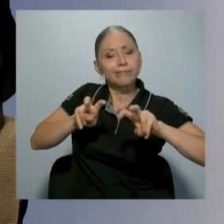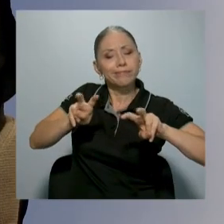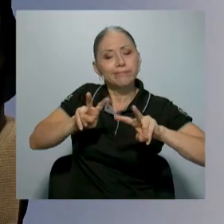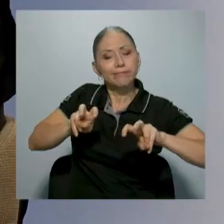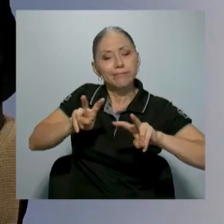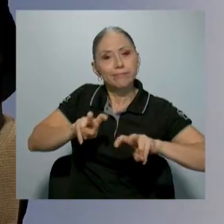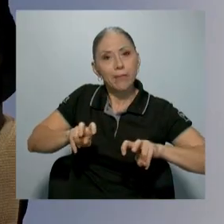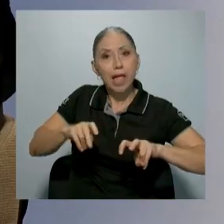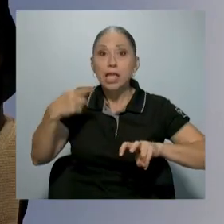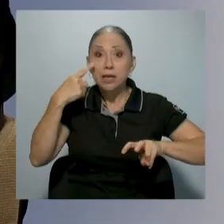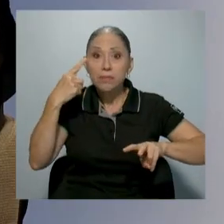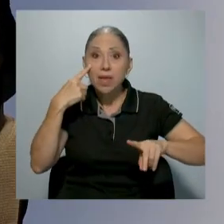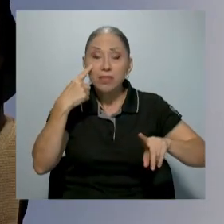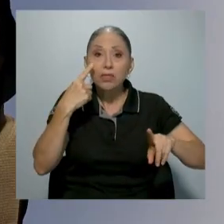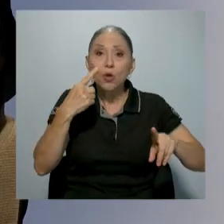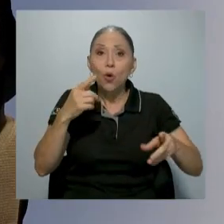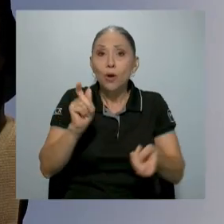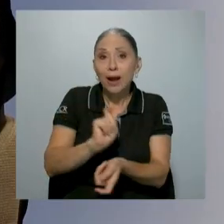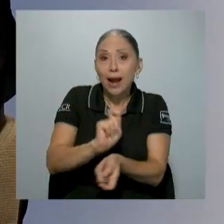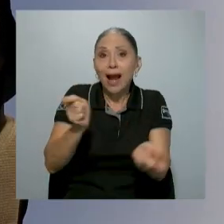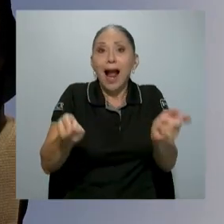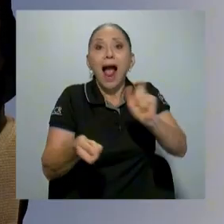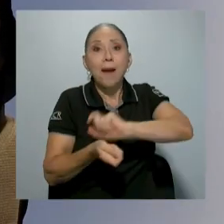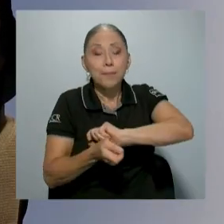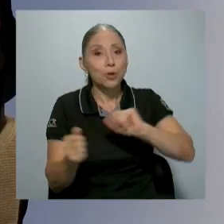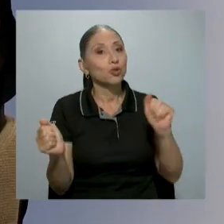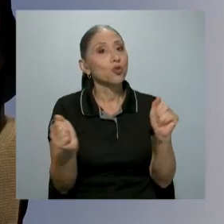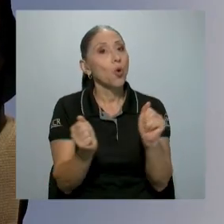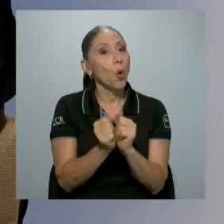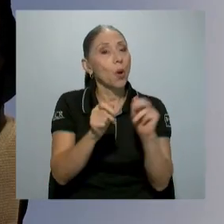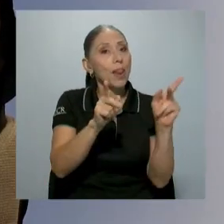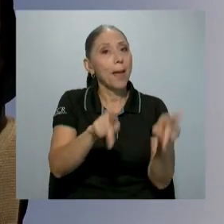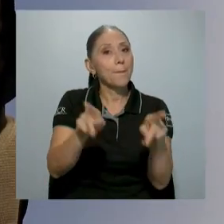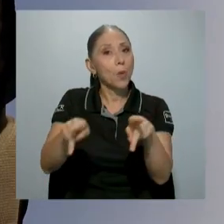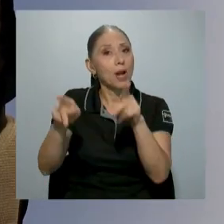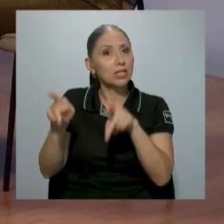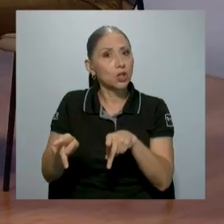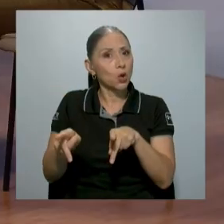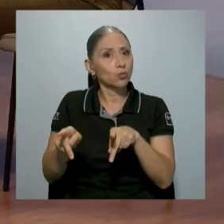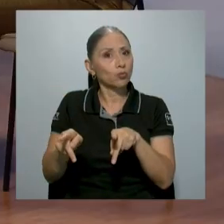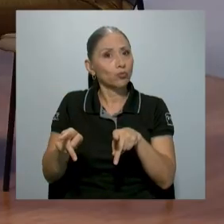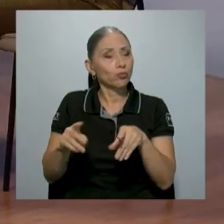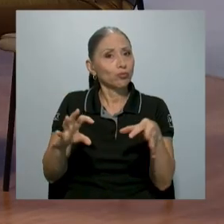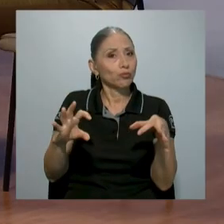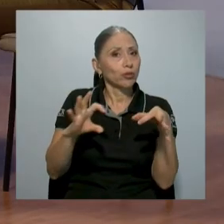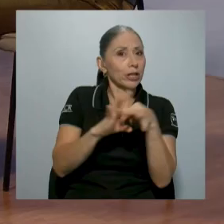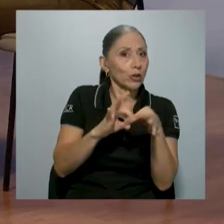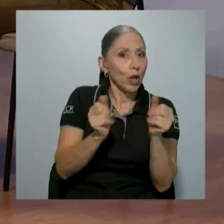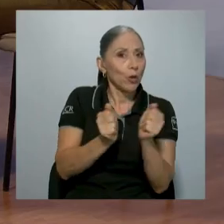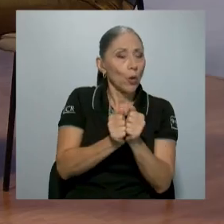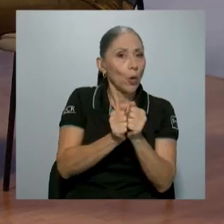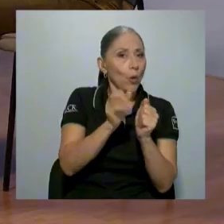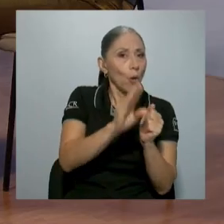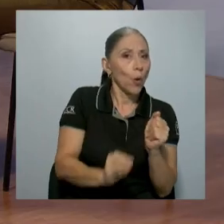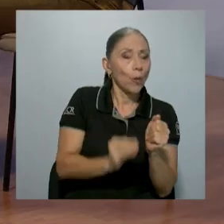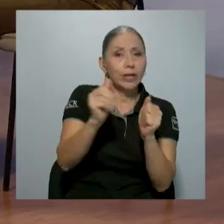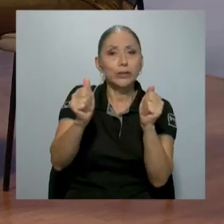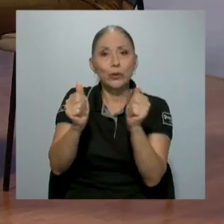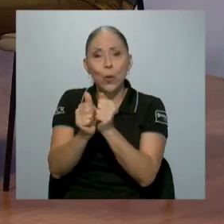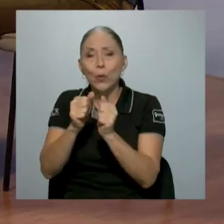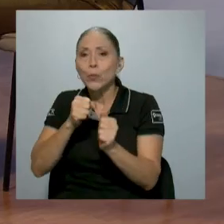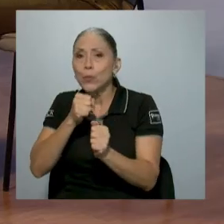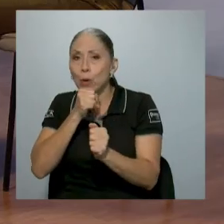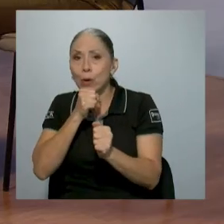cambios demográficos que se podían estar dando actualmente en Costa Rica y en el mundo, si nosotros